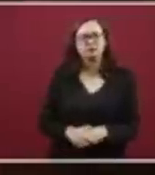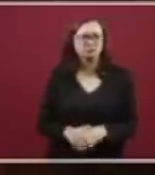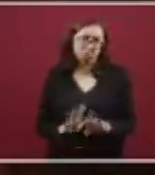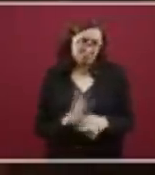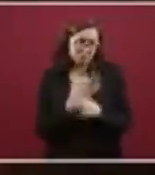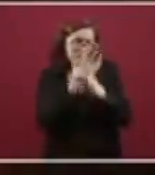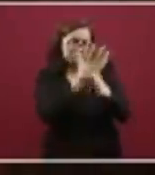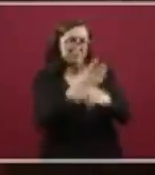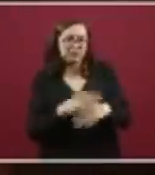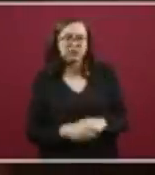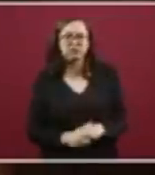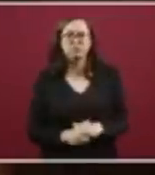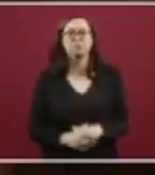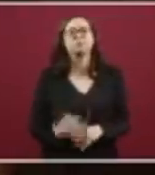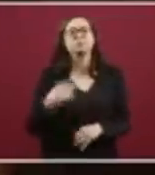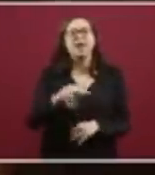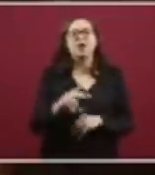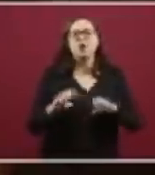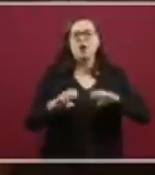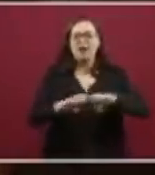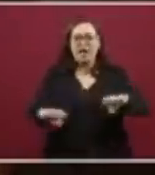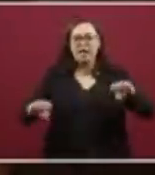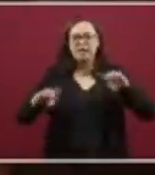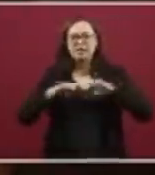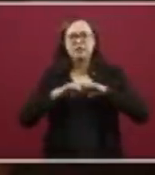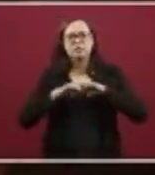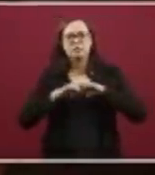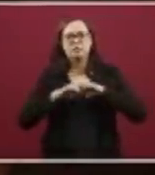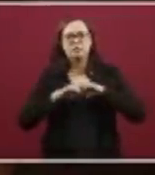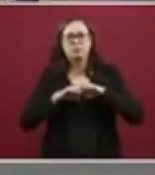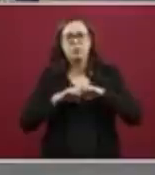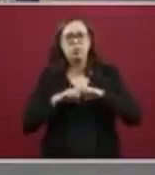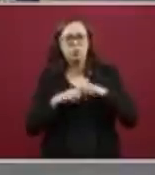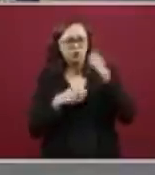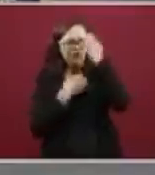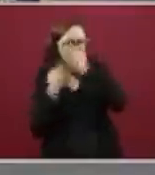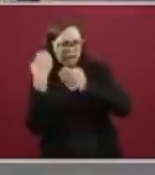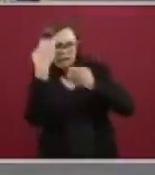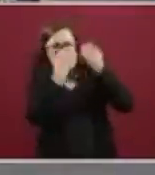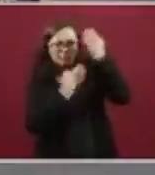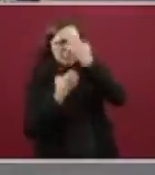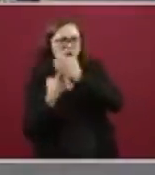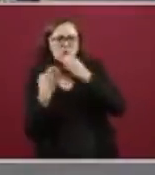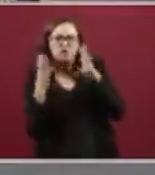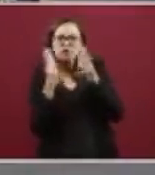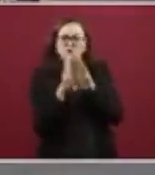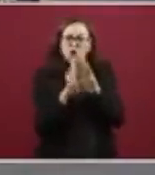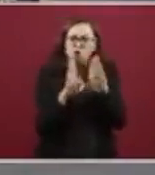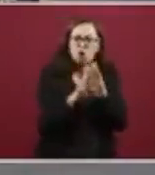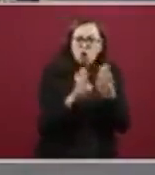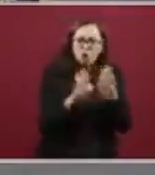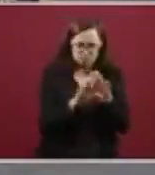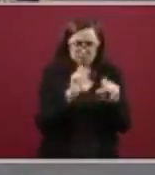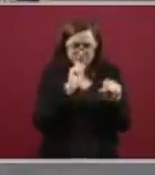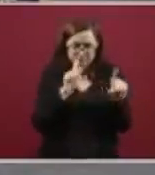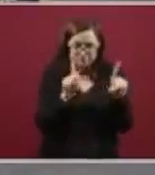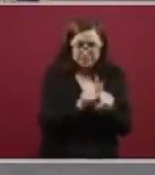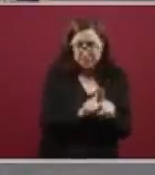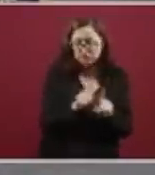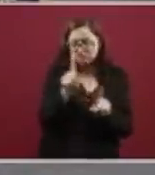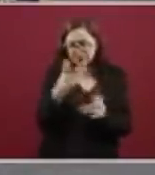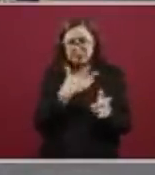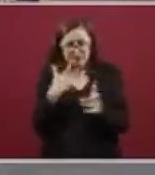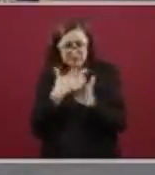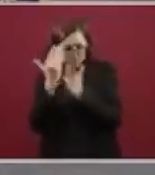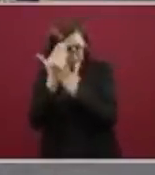¿Cómo va a evaluar al gabinete? ¿En función de qué? ¿Cuenta ya con un mecanismo? ¿Lo está diseñando?